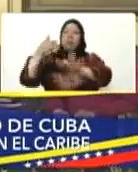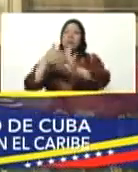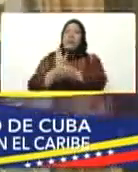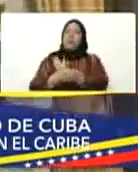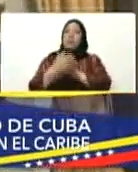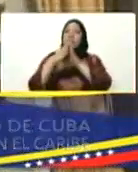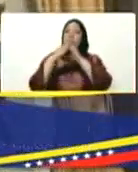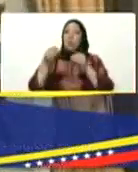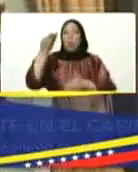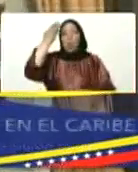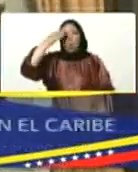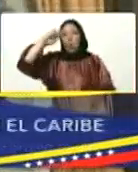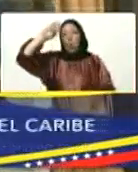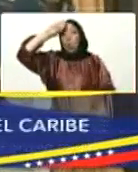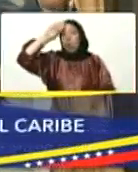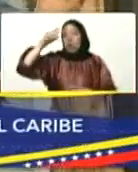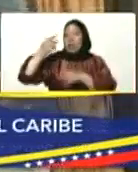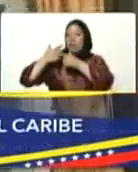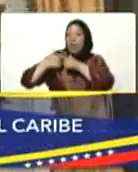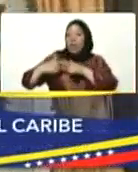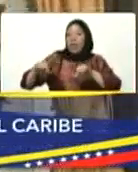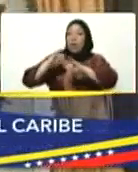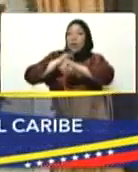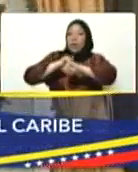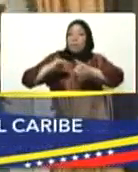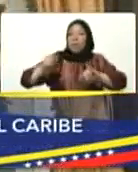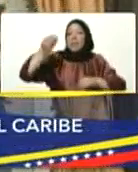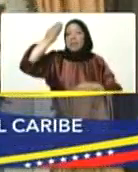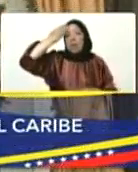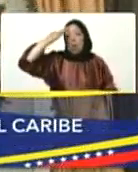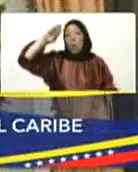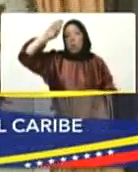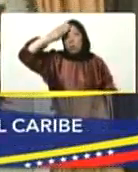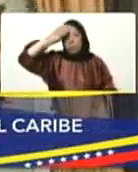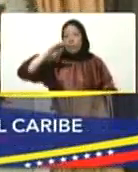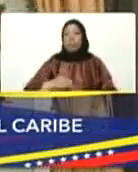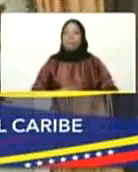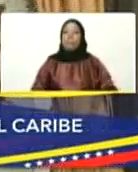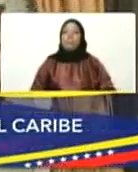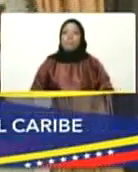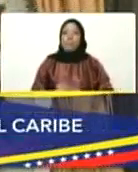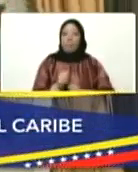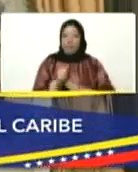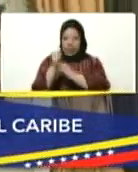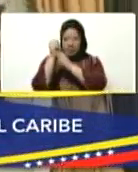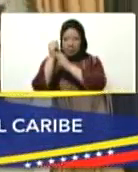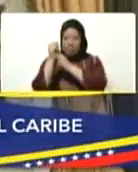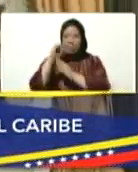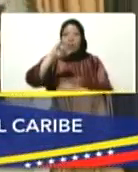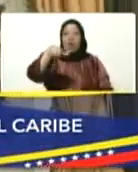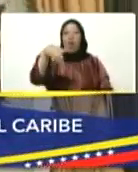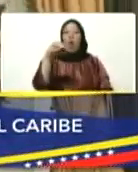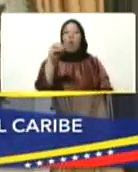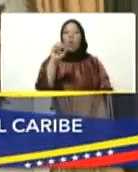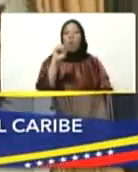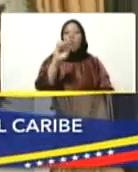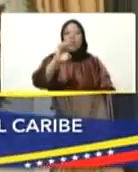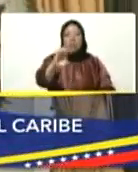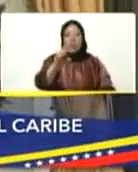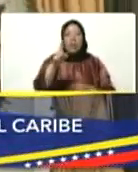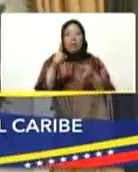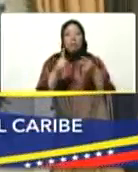de Cuba, libertador también de nuestro continente, José Martí. Y si alguna cualidad tuvo José